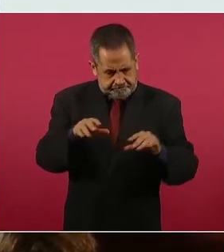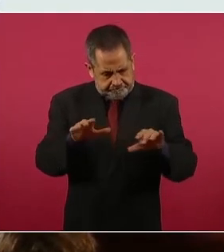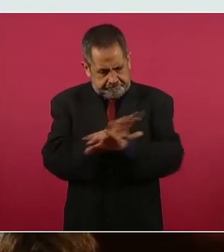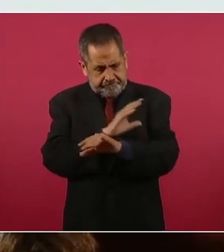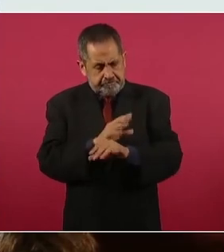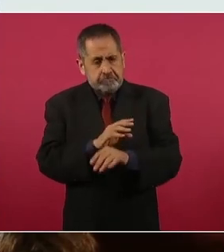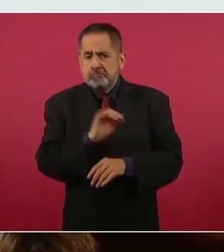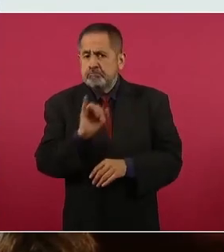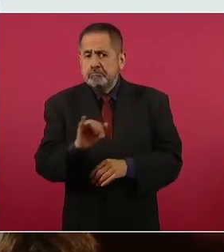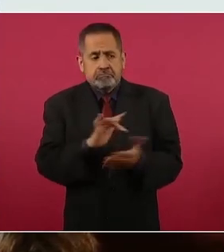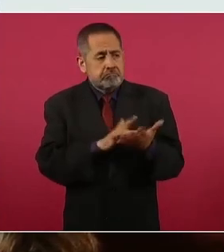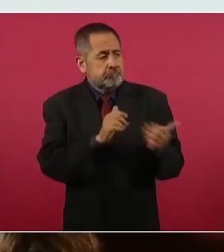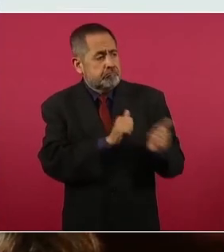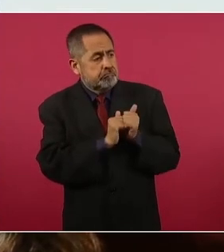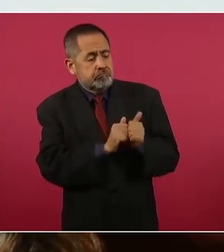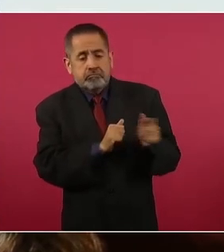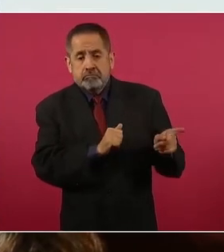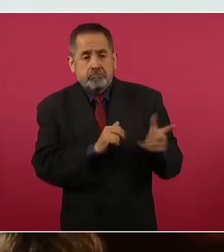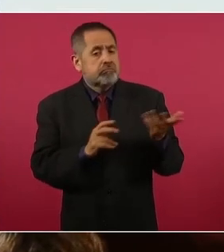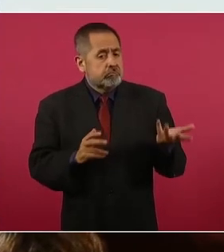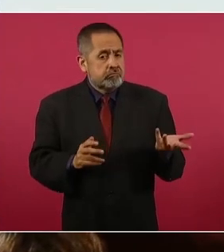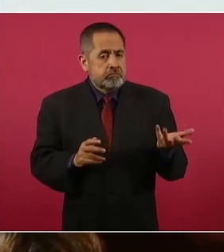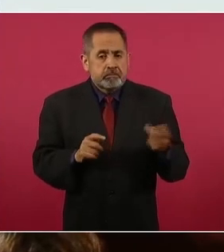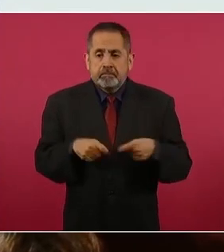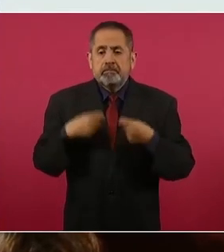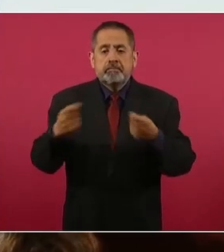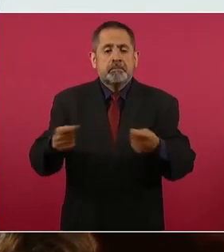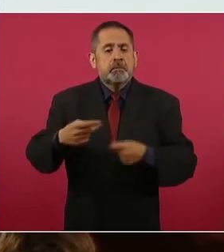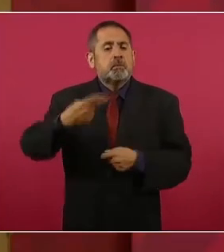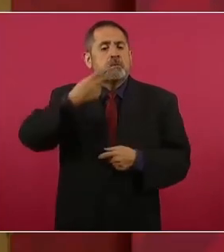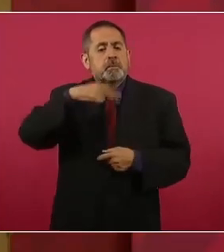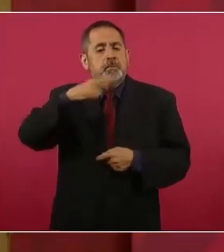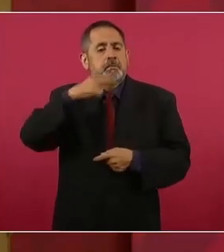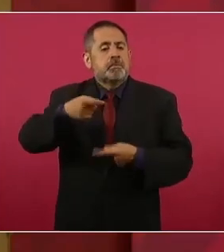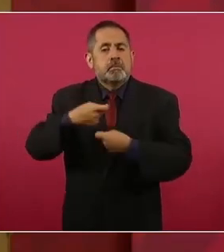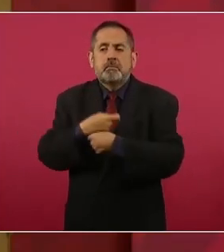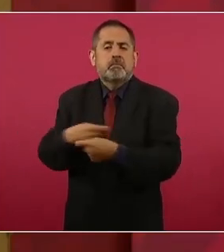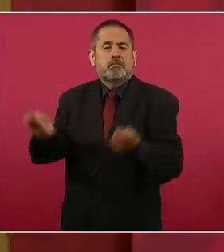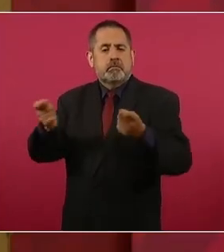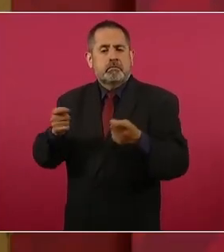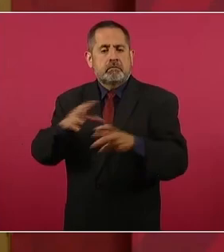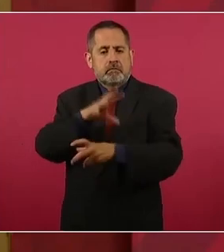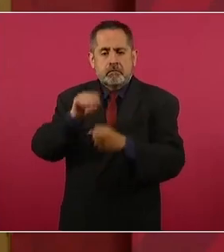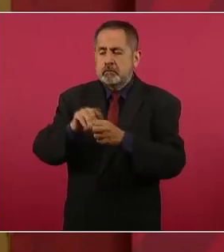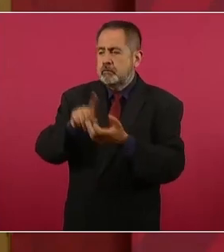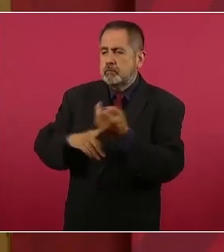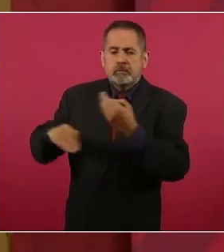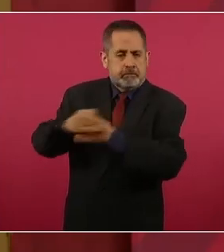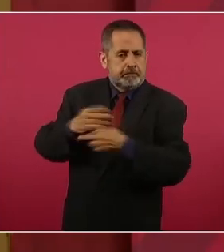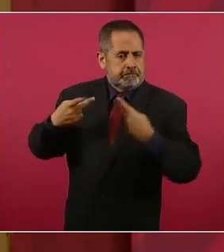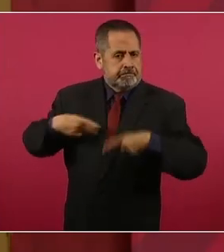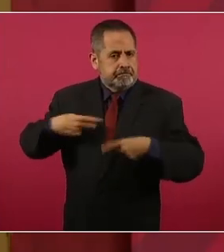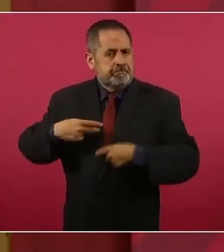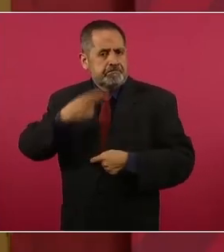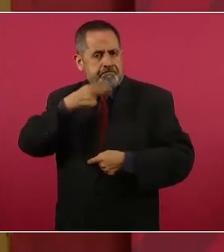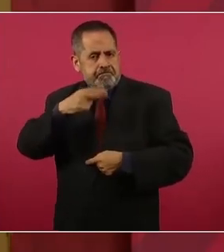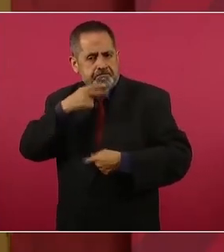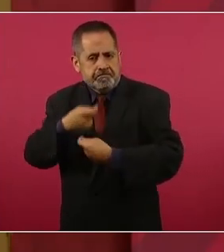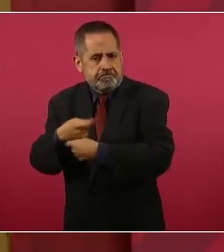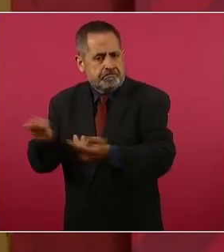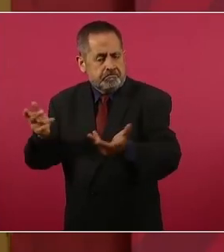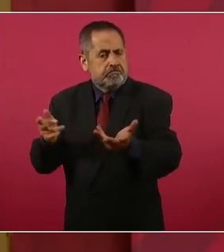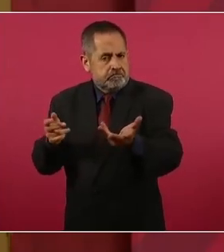para que se les garantice el reparto de utilidades a los trabajadores.